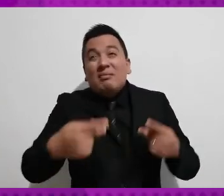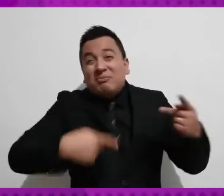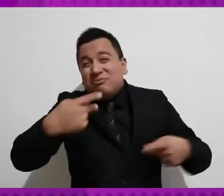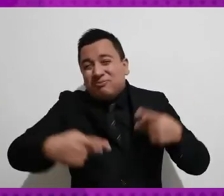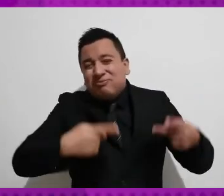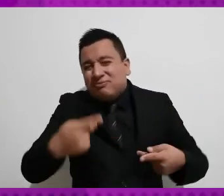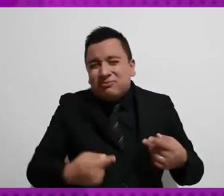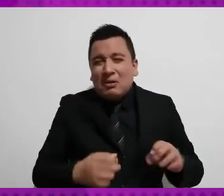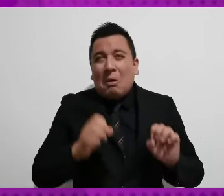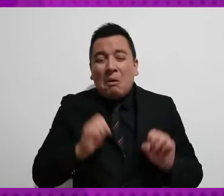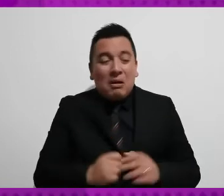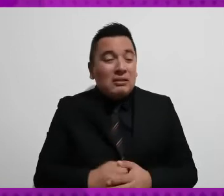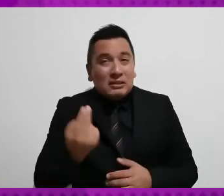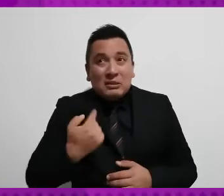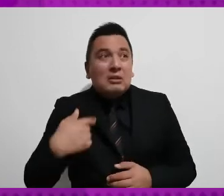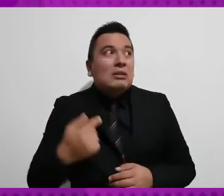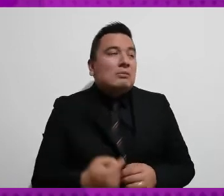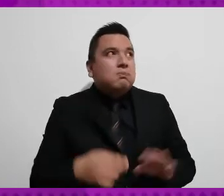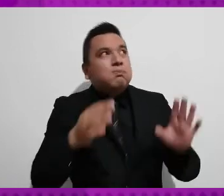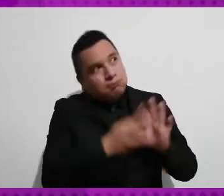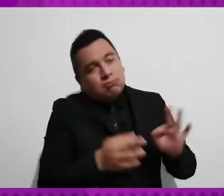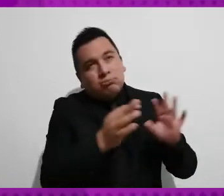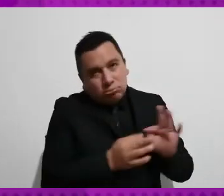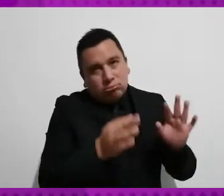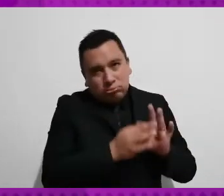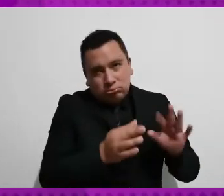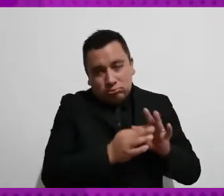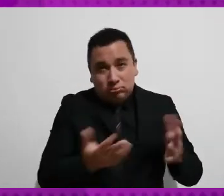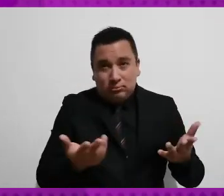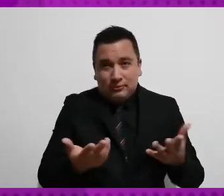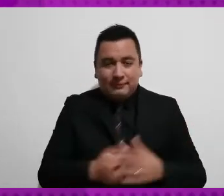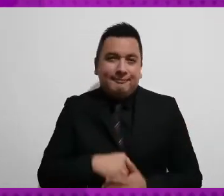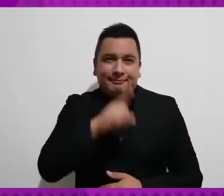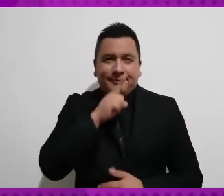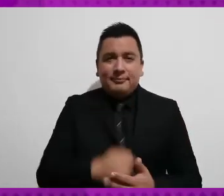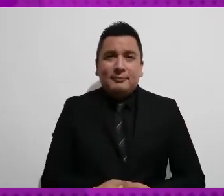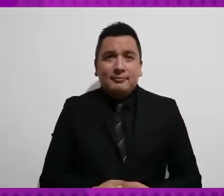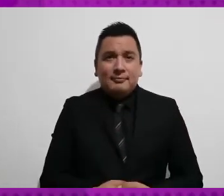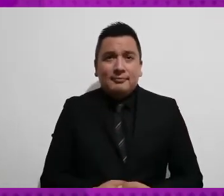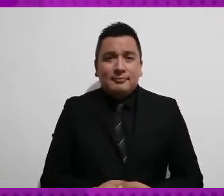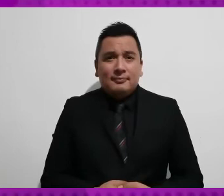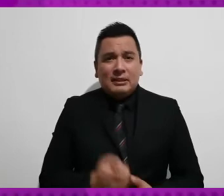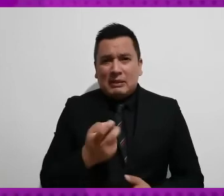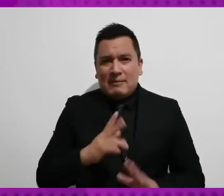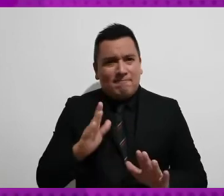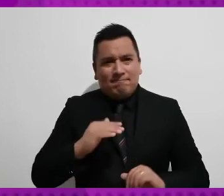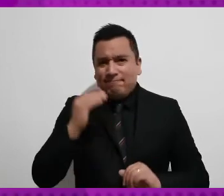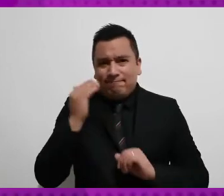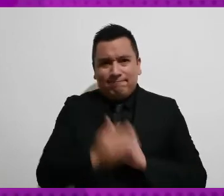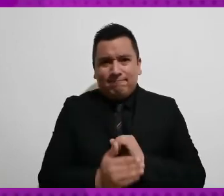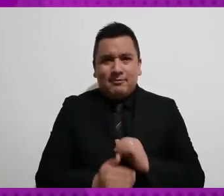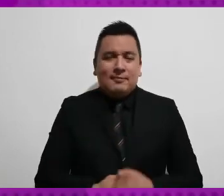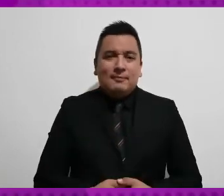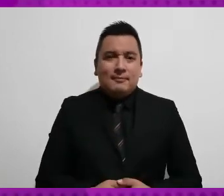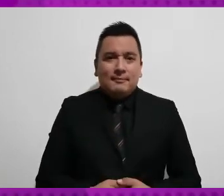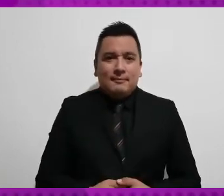prácticas adicionales o procedimientos adicionales para confirmar su identidad. Entonces, esto ya no se puede hacer en las mesas